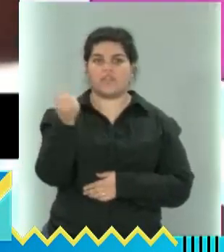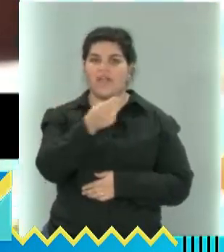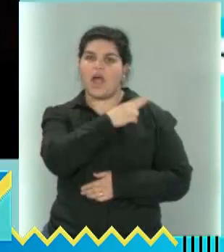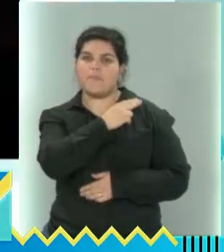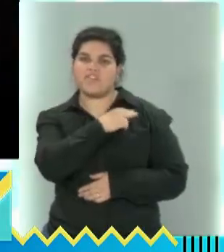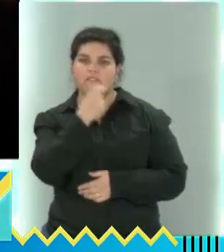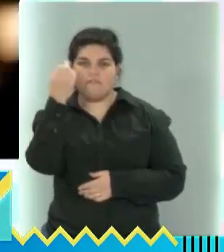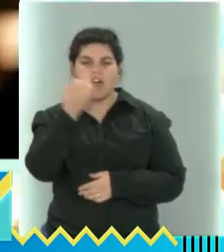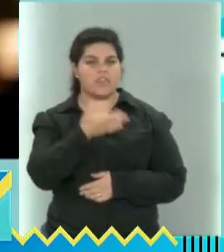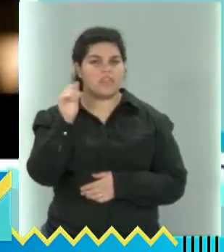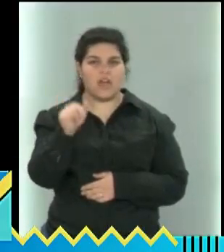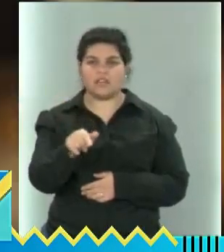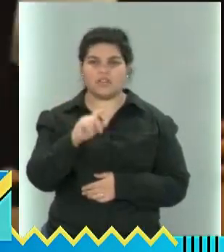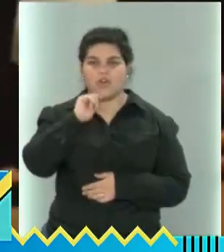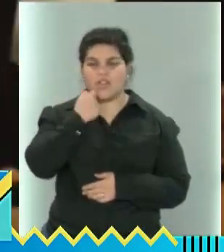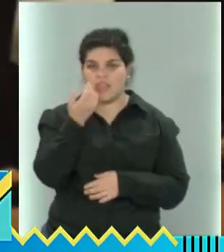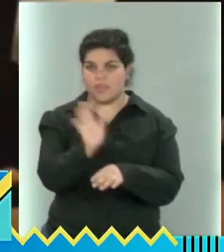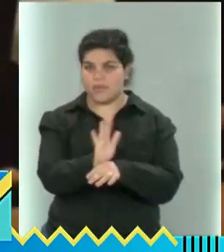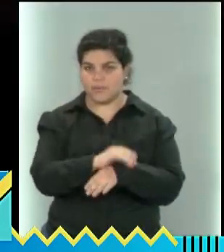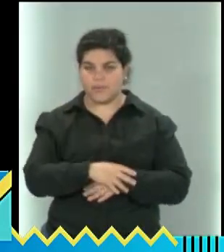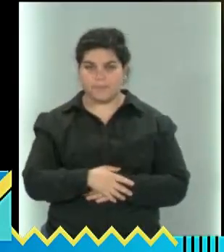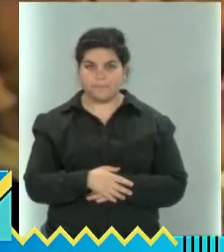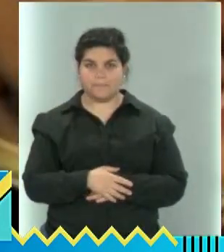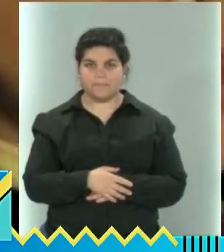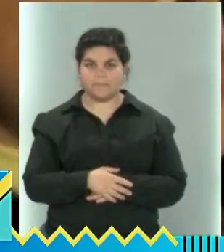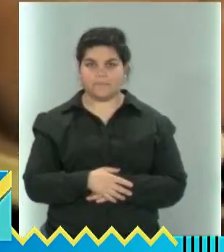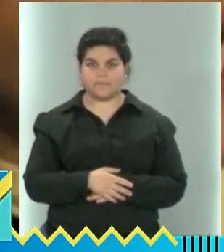película que van a disfrutar mucho.